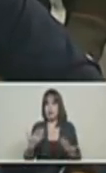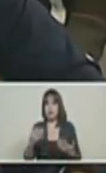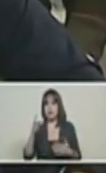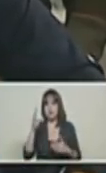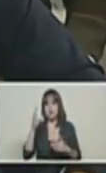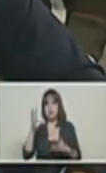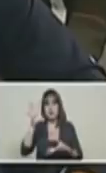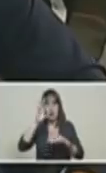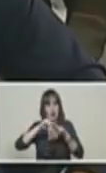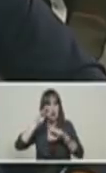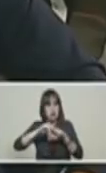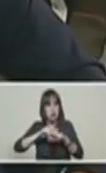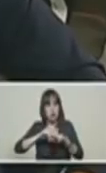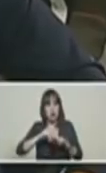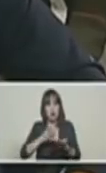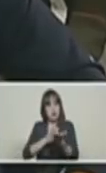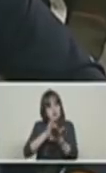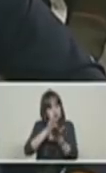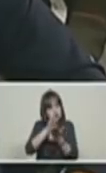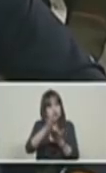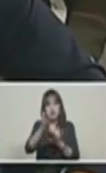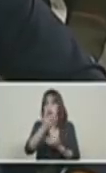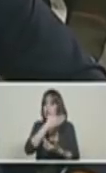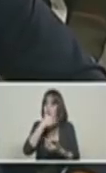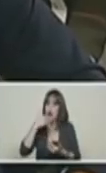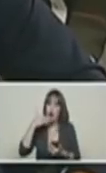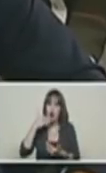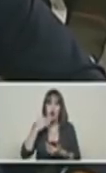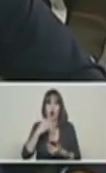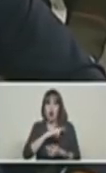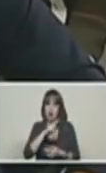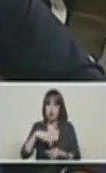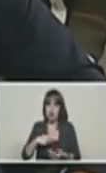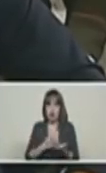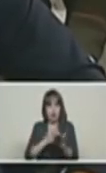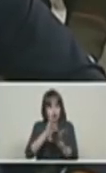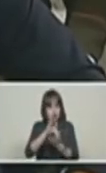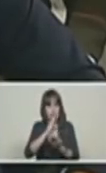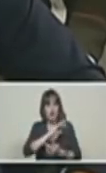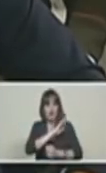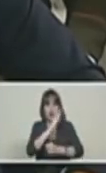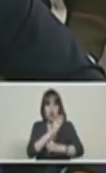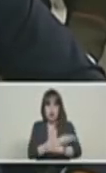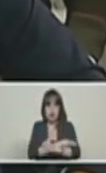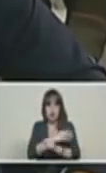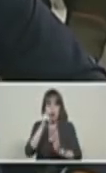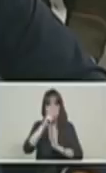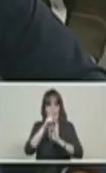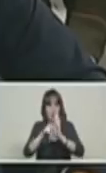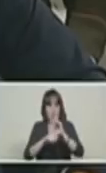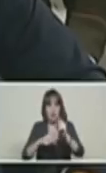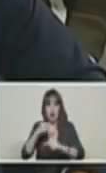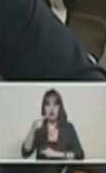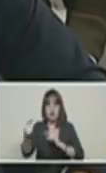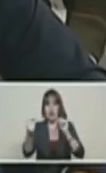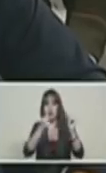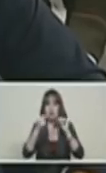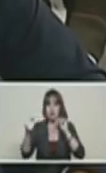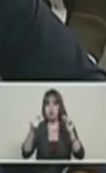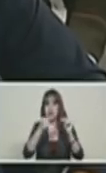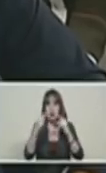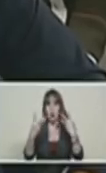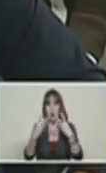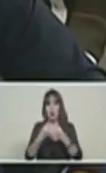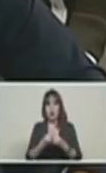presidente, vamos bien, vamos a seguir fortaleciendo el programa. Mañana vamos a tener una conversación, un debate arduo con